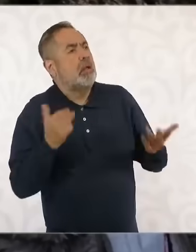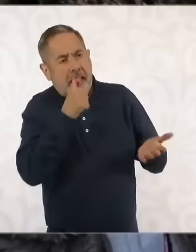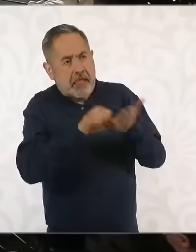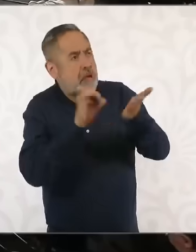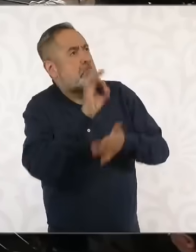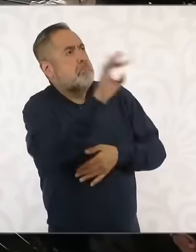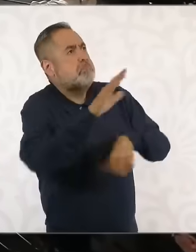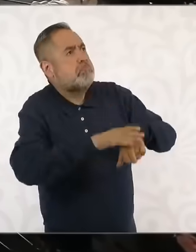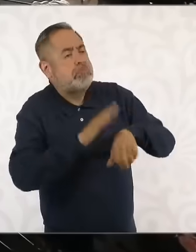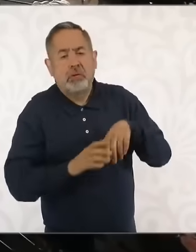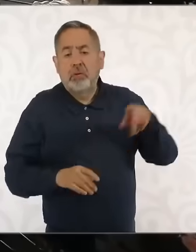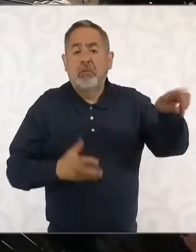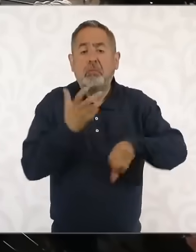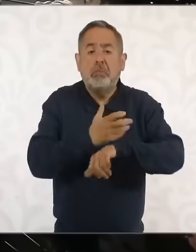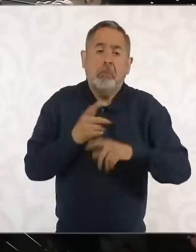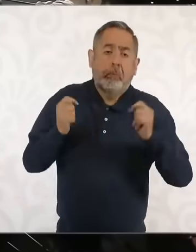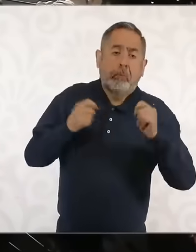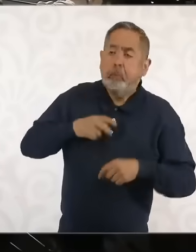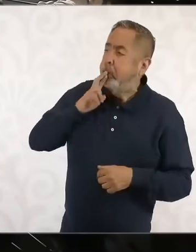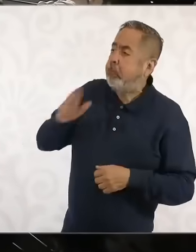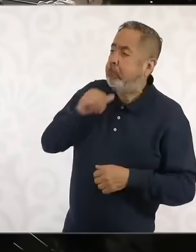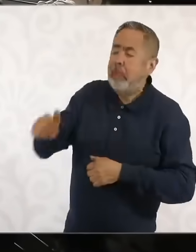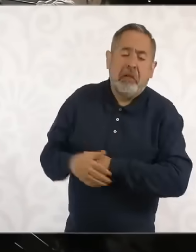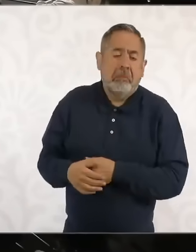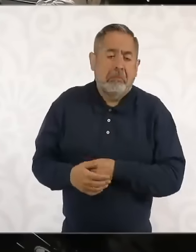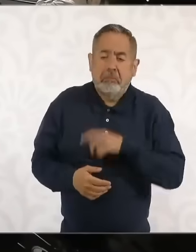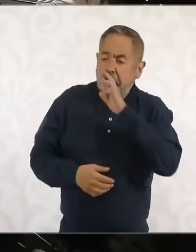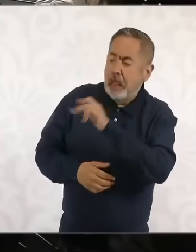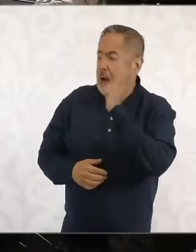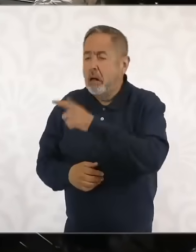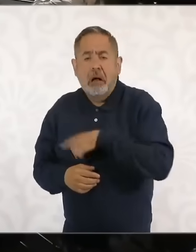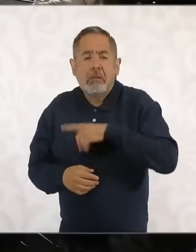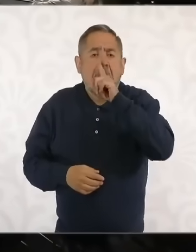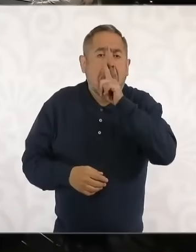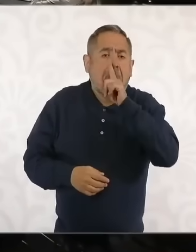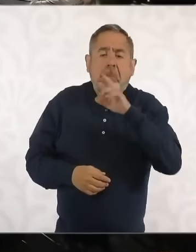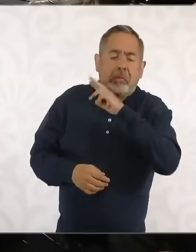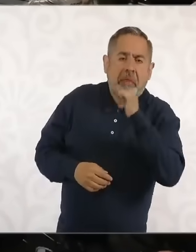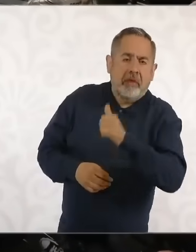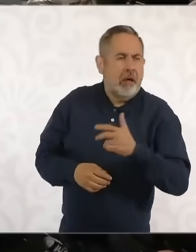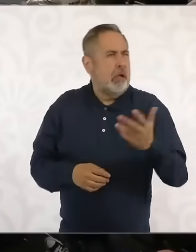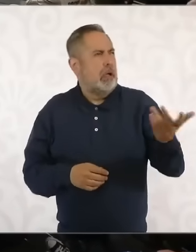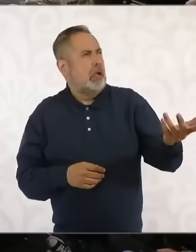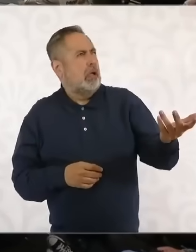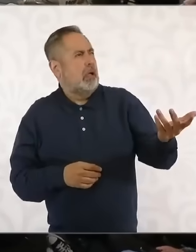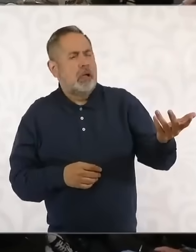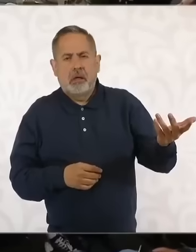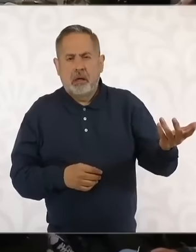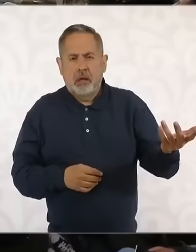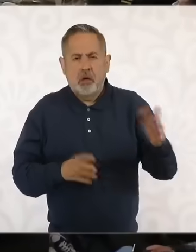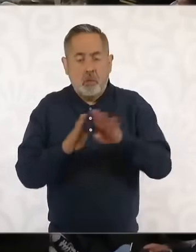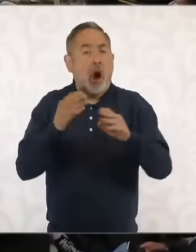ni siquiera contestó apropiadamente a esas notas diplomáticas. Previamente había habido ya